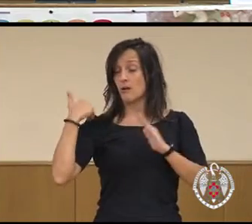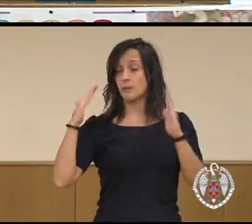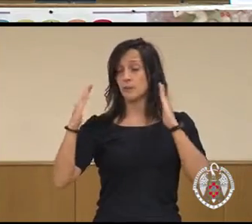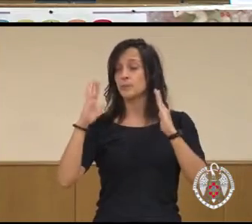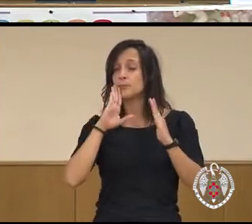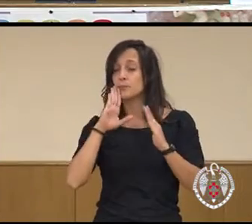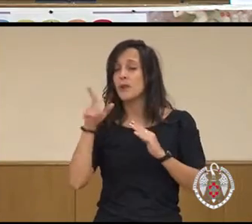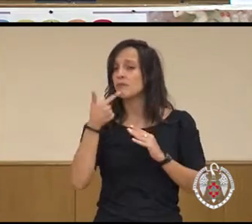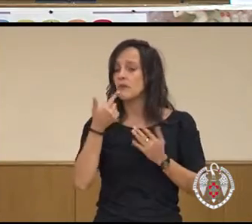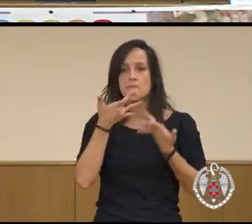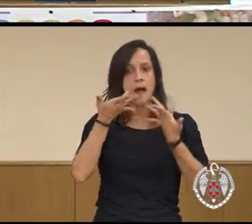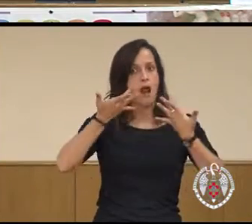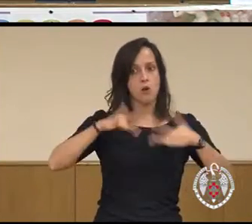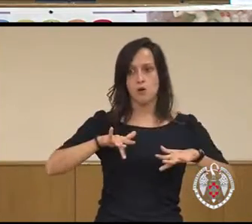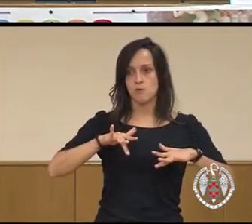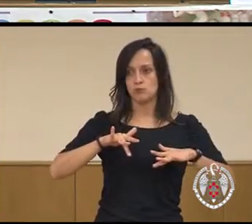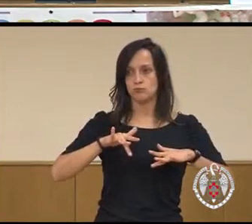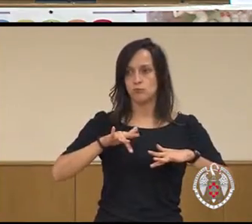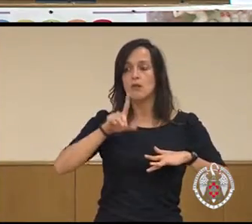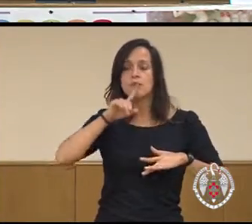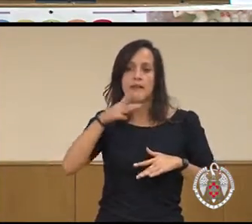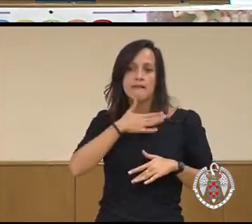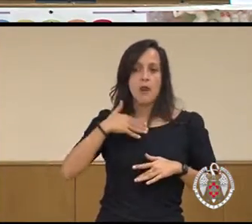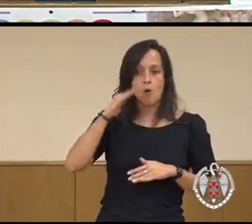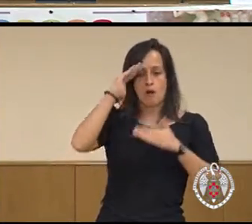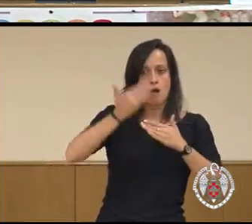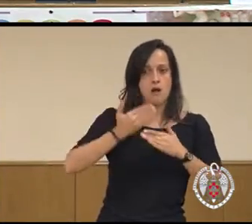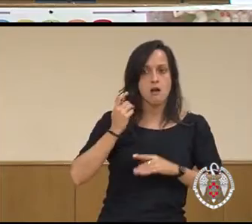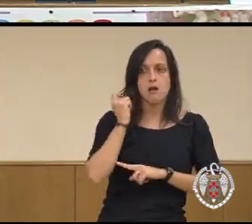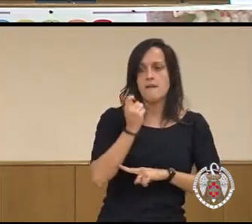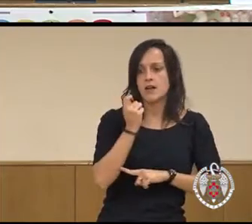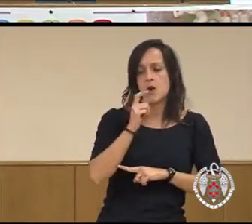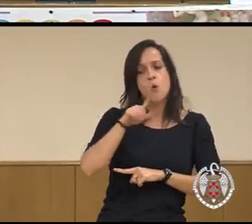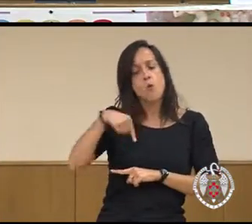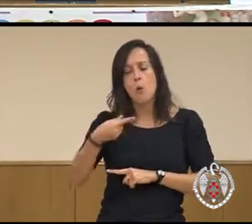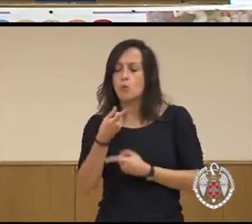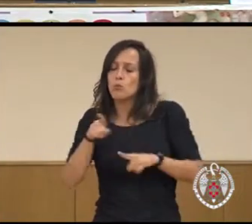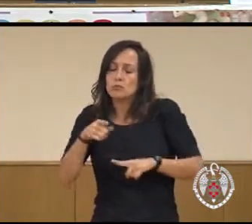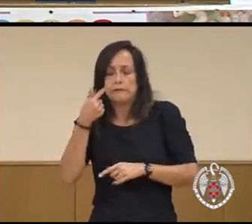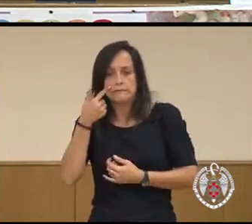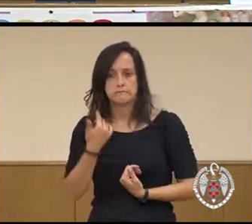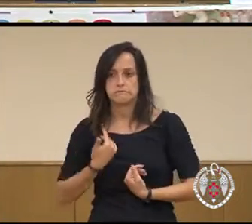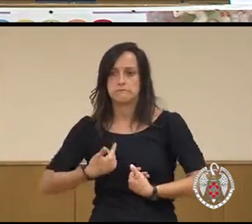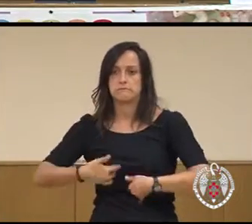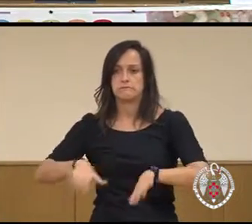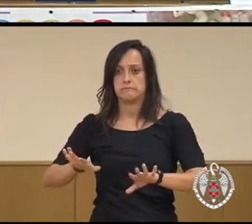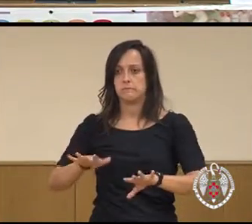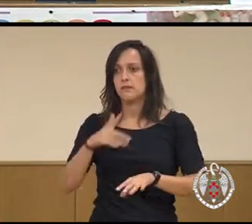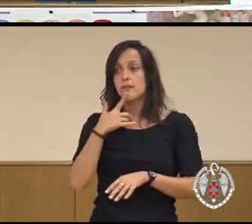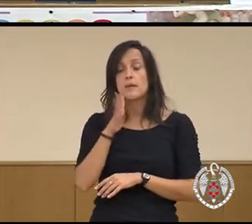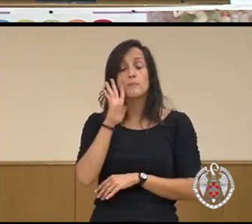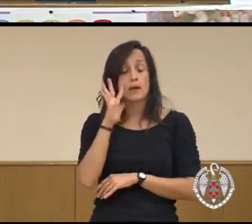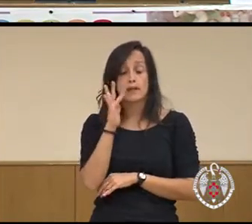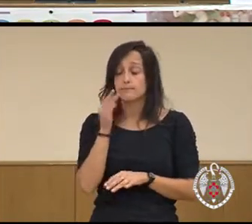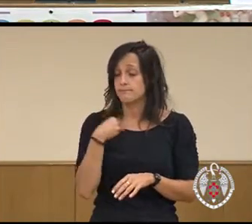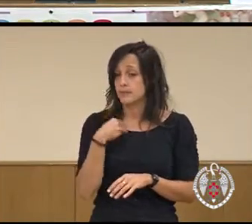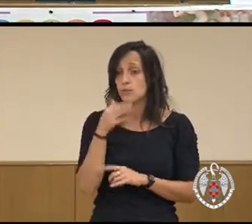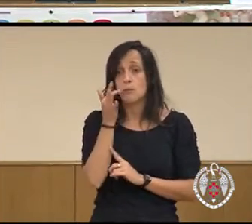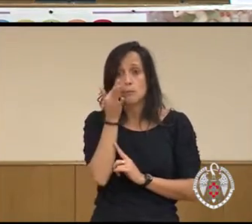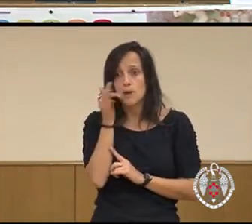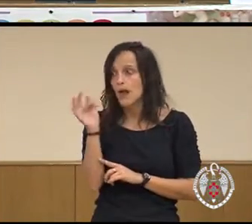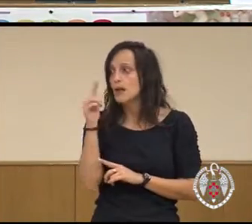caballeros y más tarde músicos. Y esto repercute en el tipo de obra. Igual que Velázquez deja, parece que se ha quedado tirado en el suelo con